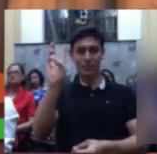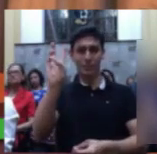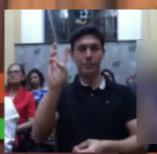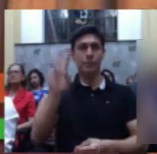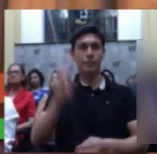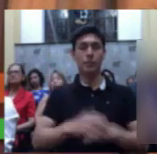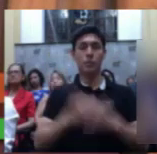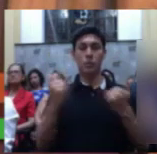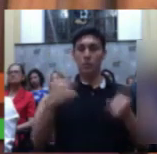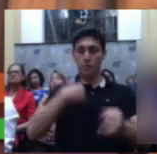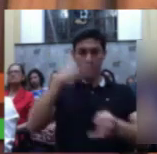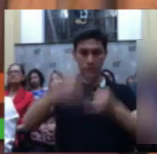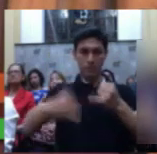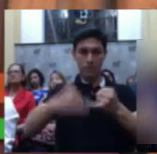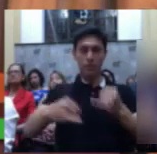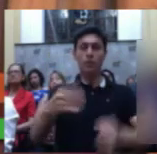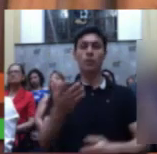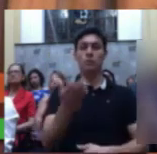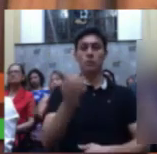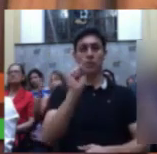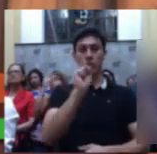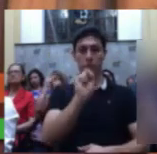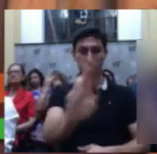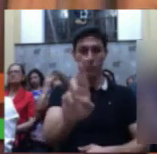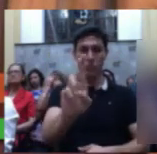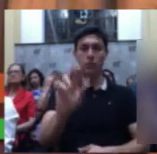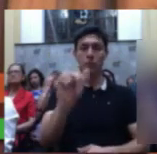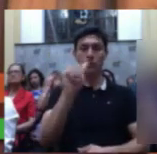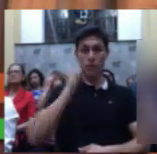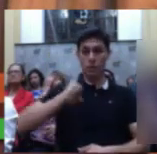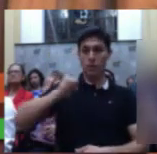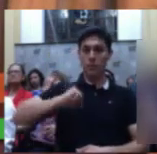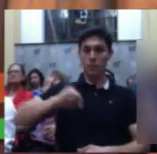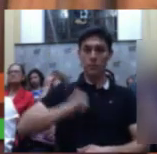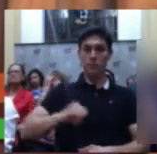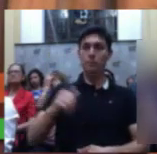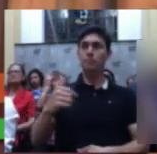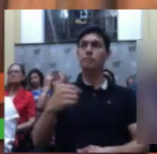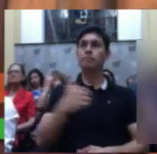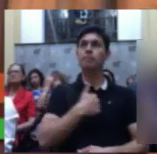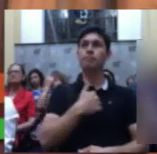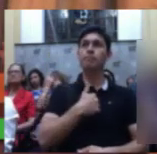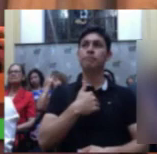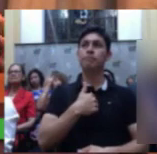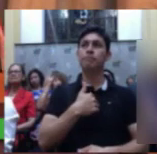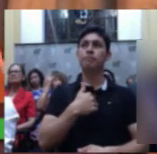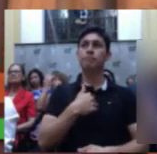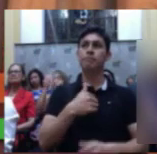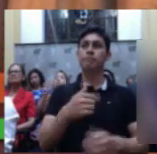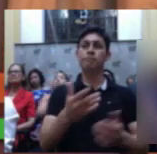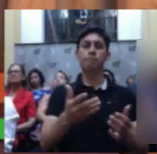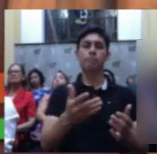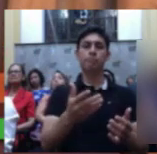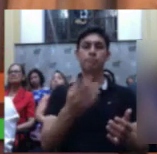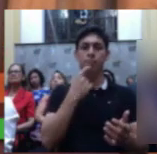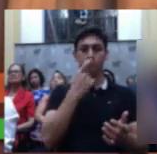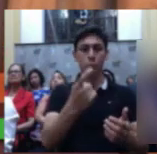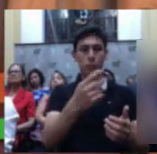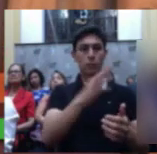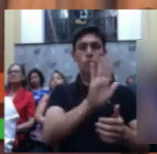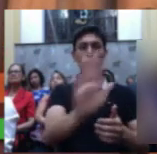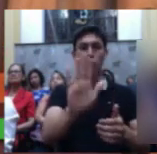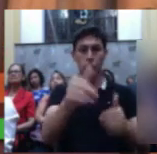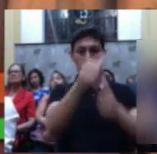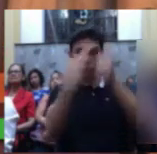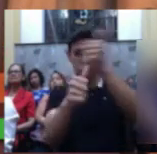Termino, señor alcalde. Le reitero a usted y a los regidores mi agradecimiento por la